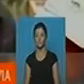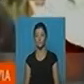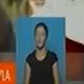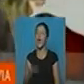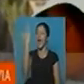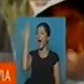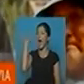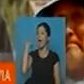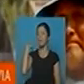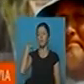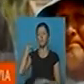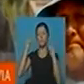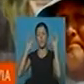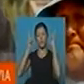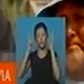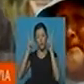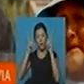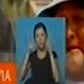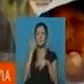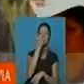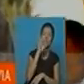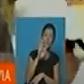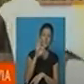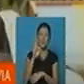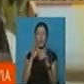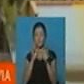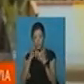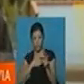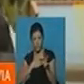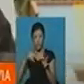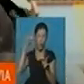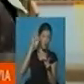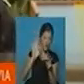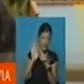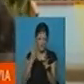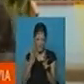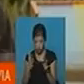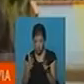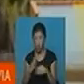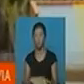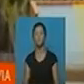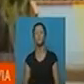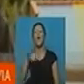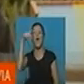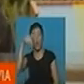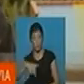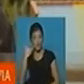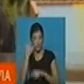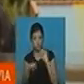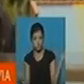los maestros como 60 bolivianos, 70, sí, 80 bolivianos, sí. Ahora ya ganan más.